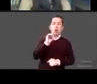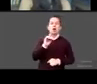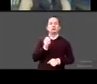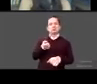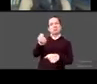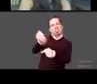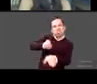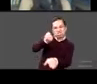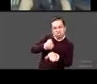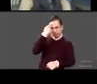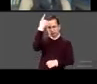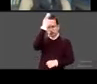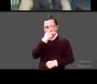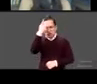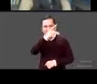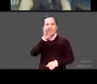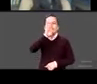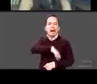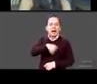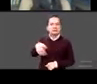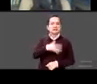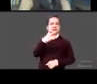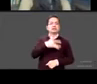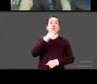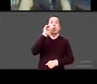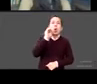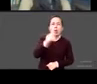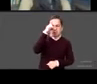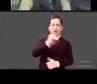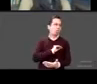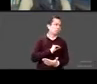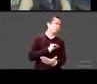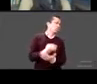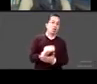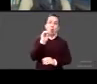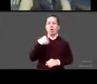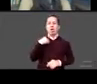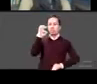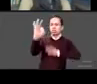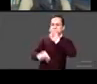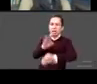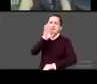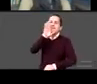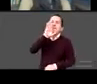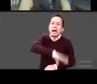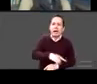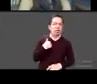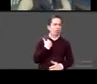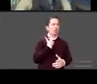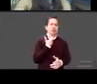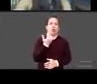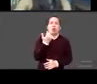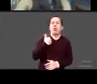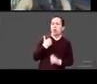cosas que los cuidadores tienen la obligación de hacer y no hacen y genera una falta de cuidado o algo